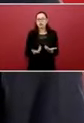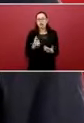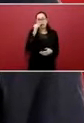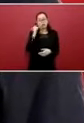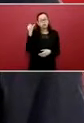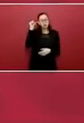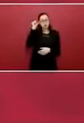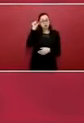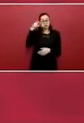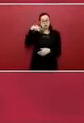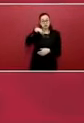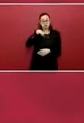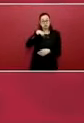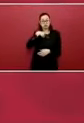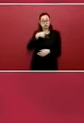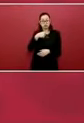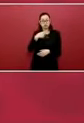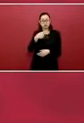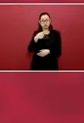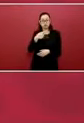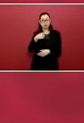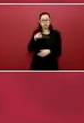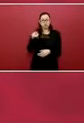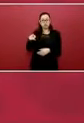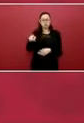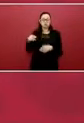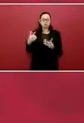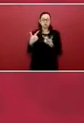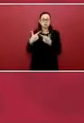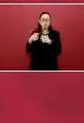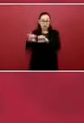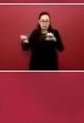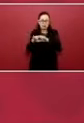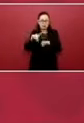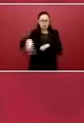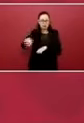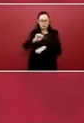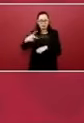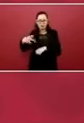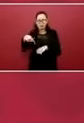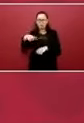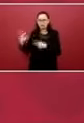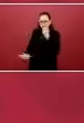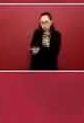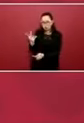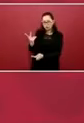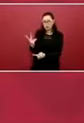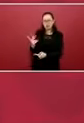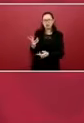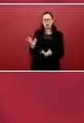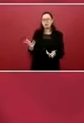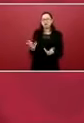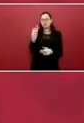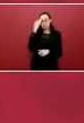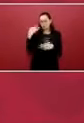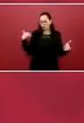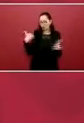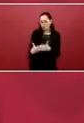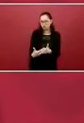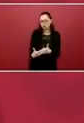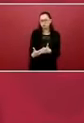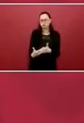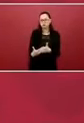ayer al Gabinete de Seguridad es si en el tiempo que llevamos